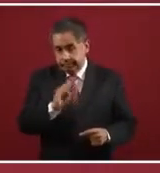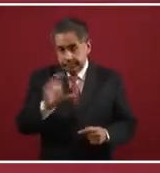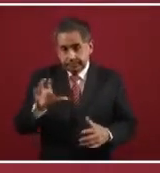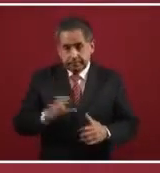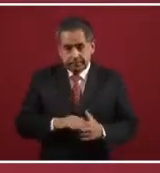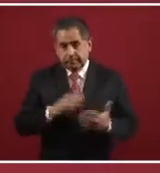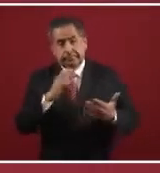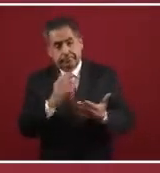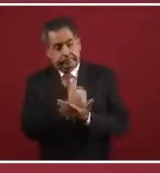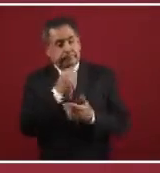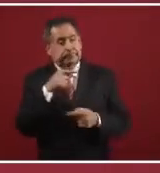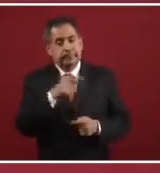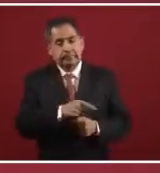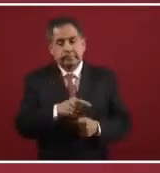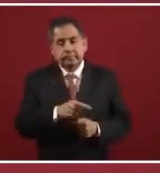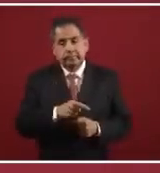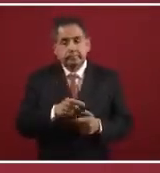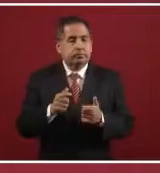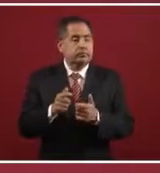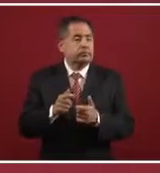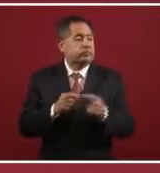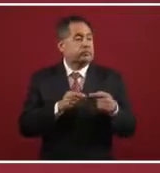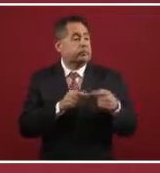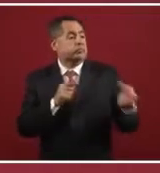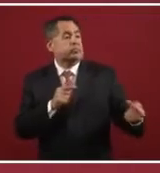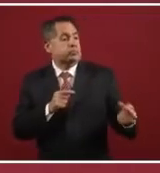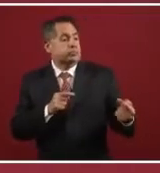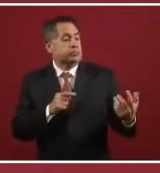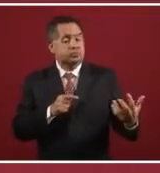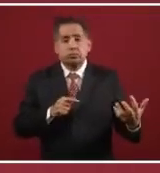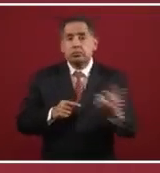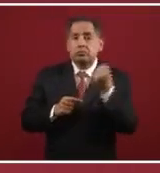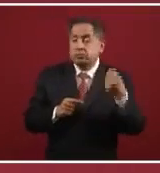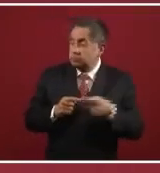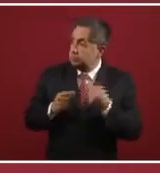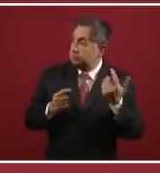Y gana el partido opositor.